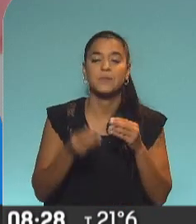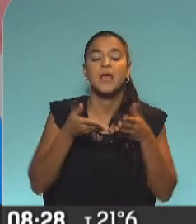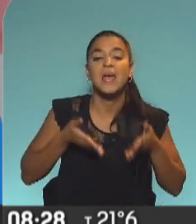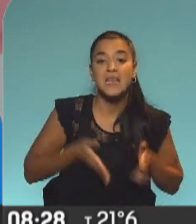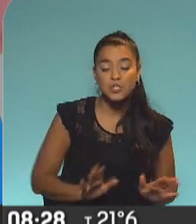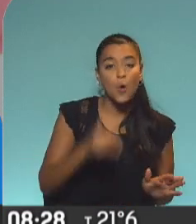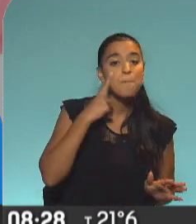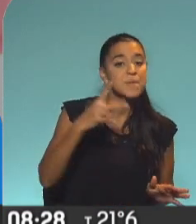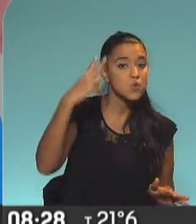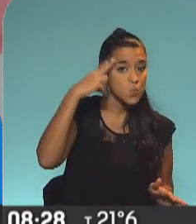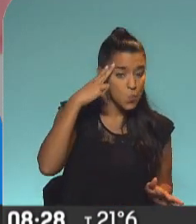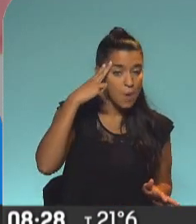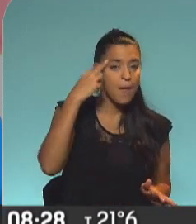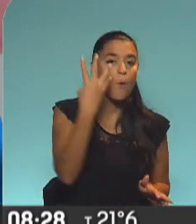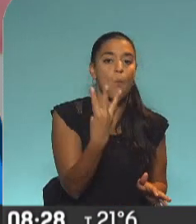año